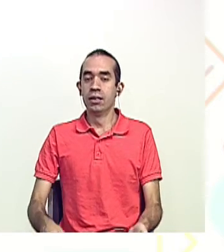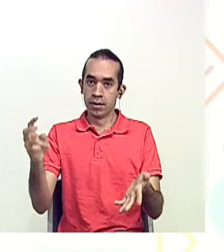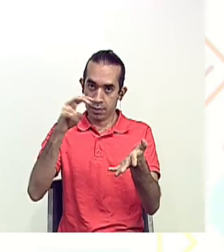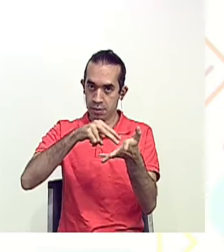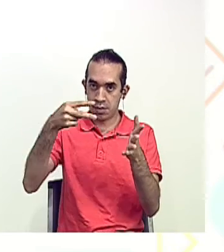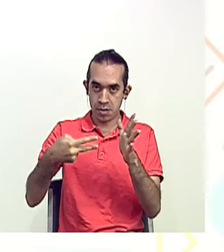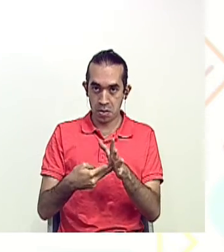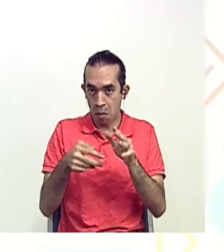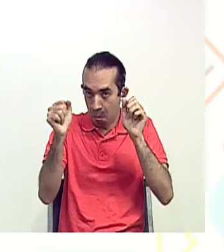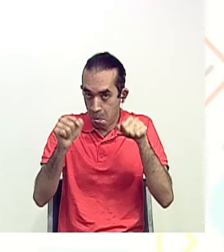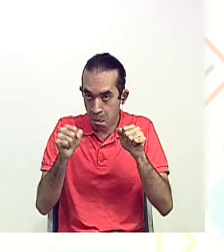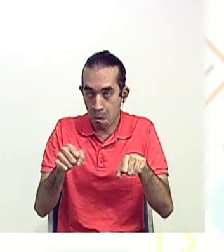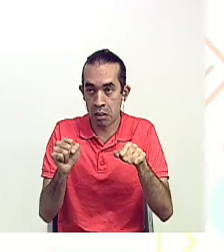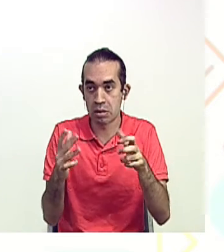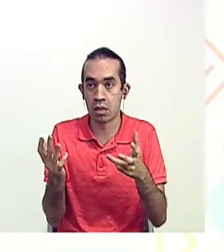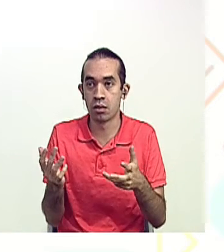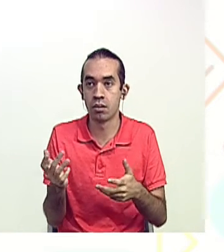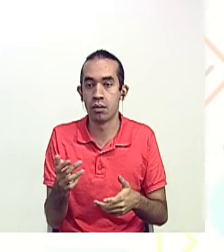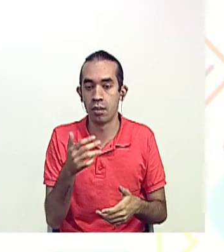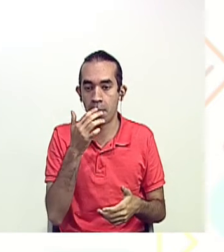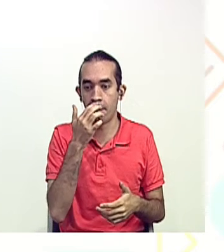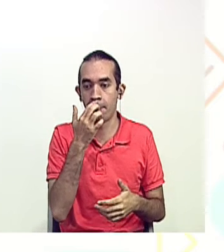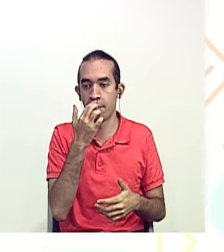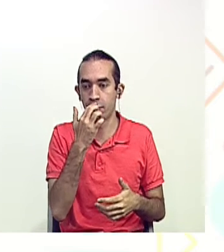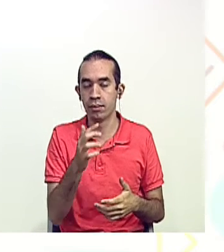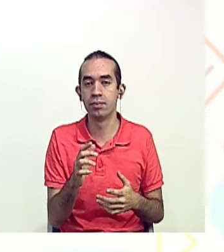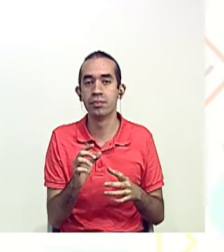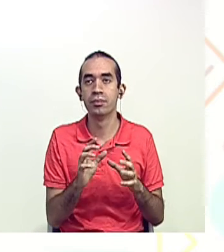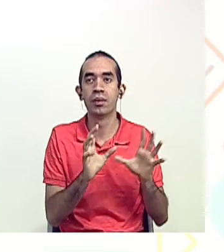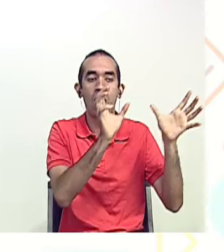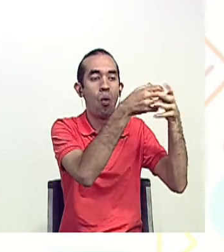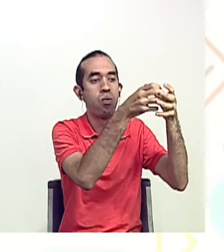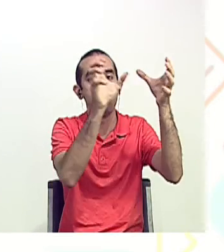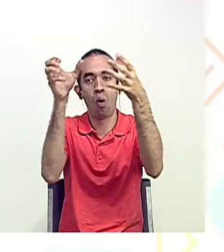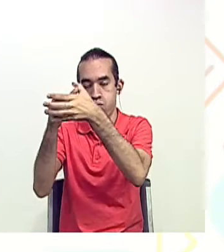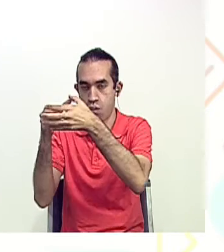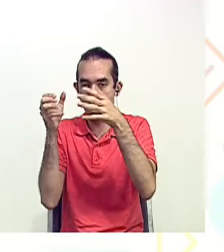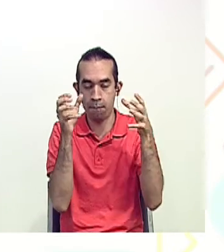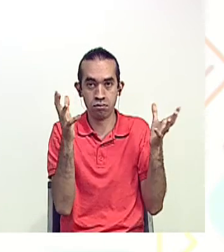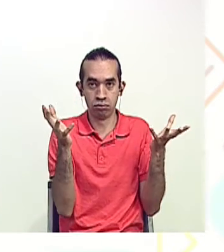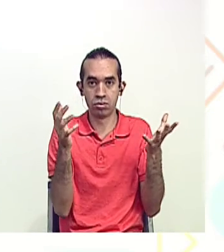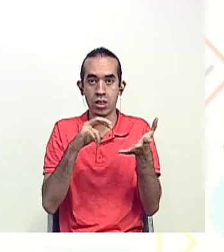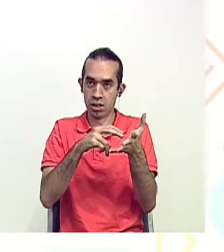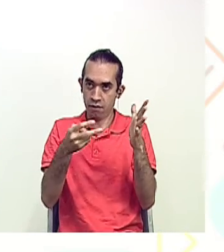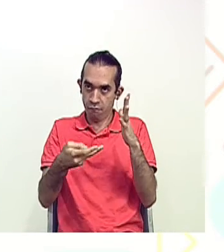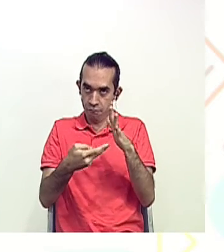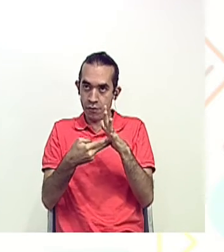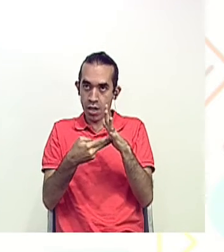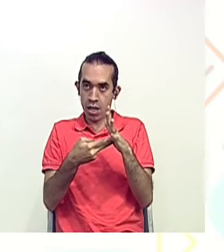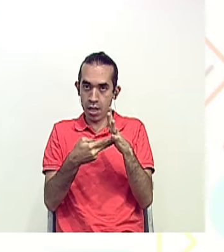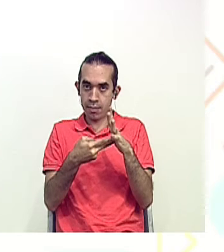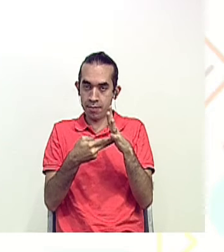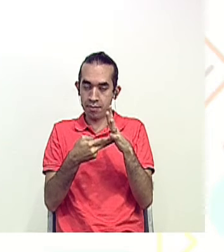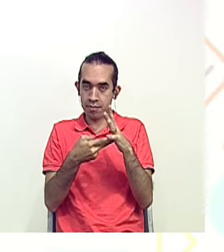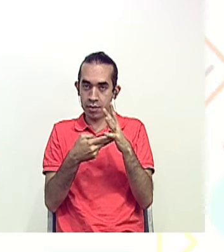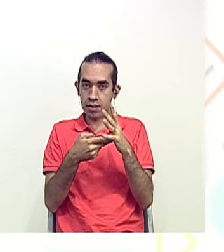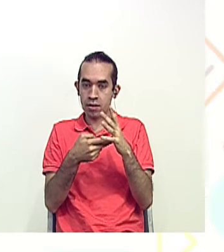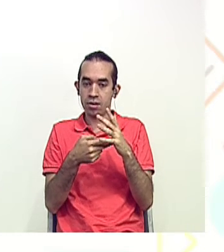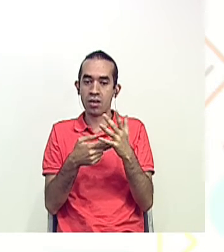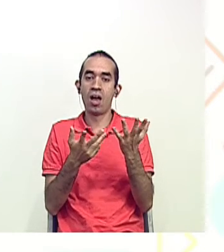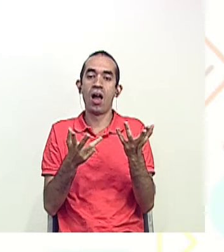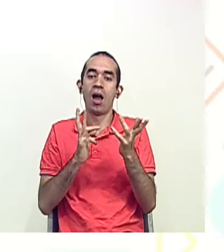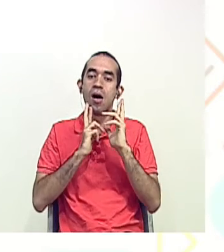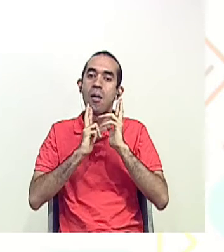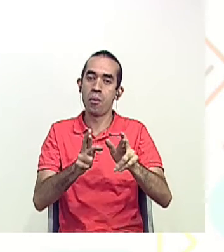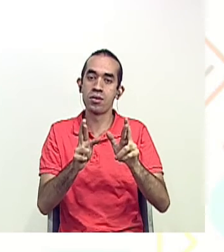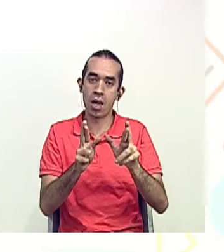Entonces podríamos decir que en el método de agrupación, en un determinado momento, vamos a caer en